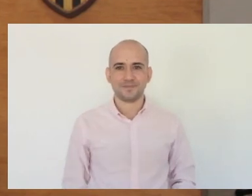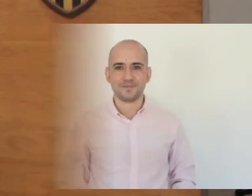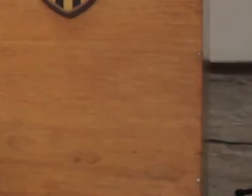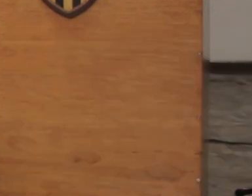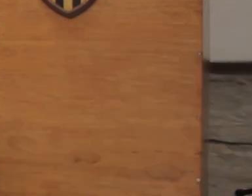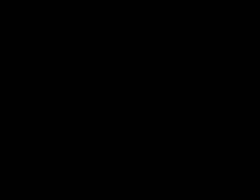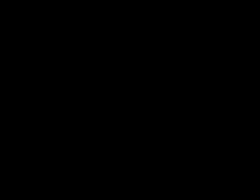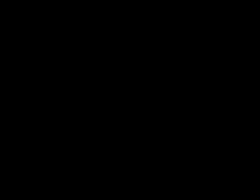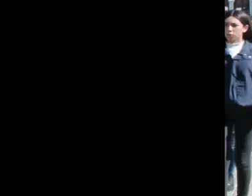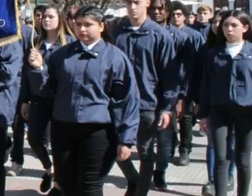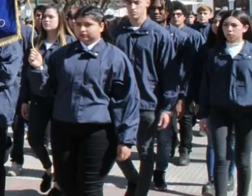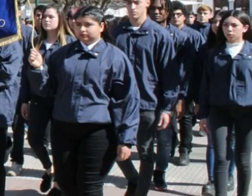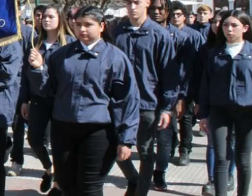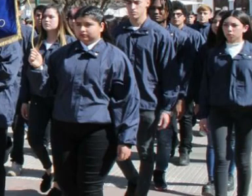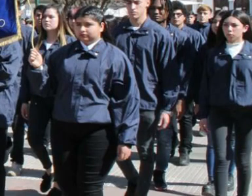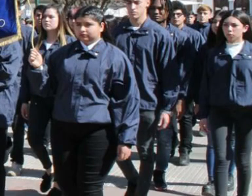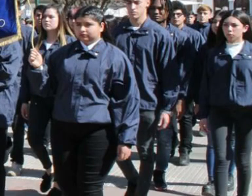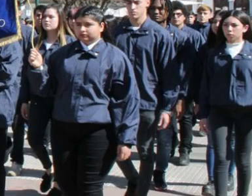despedida.